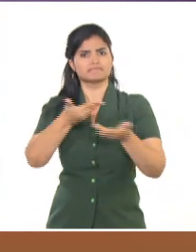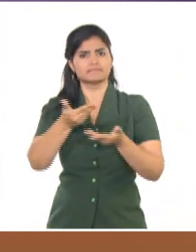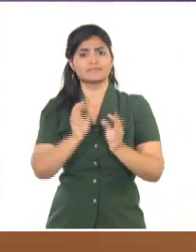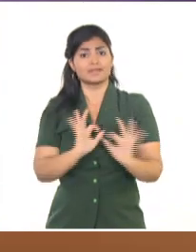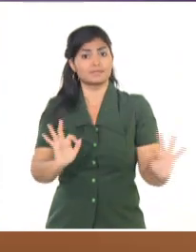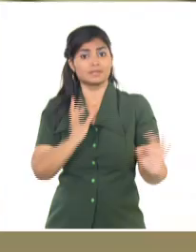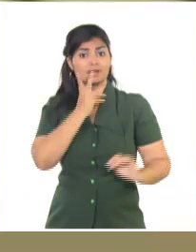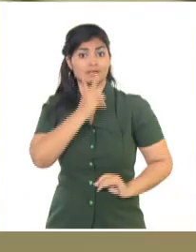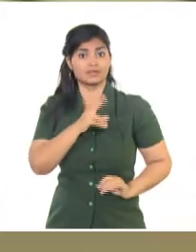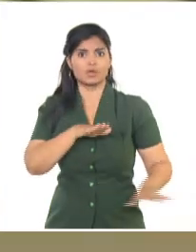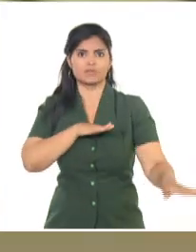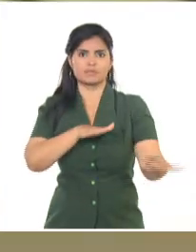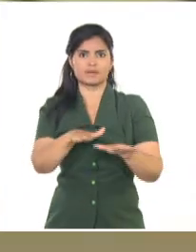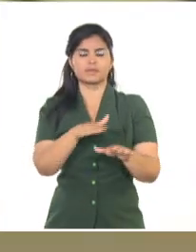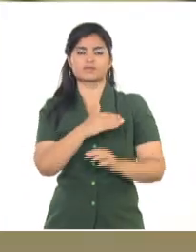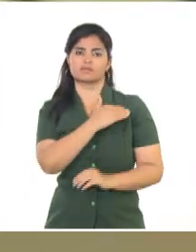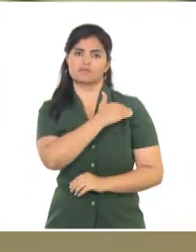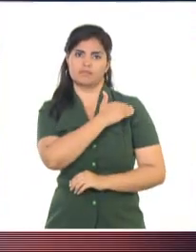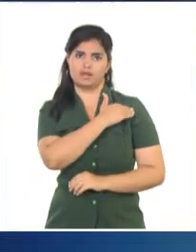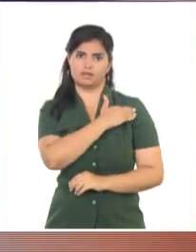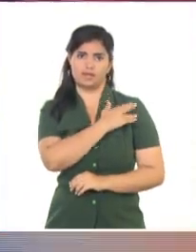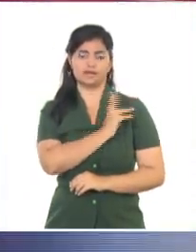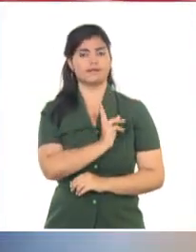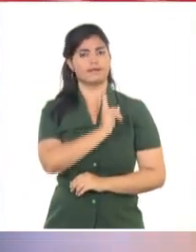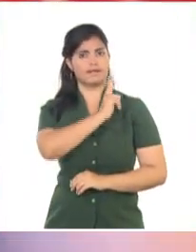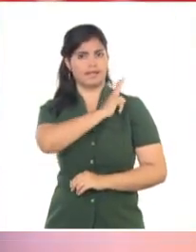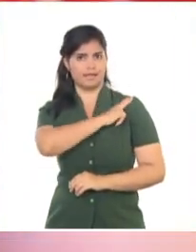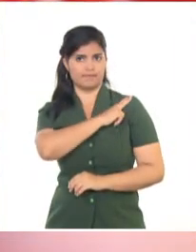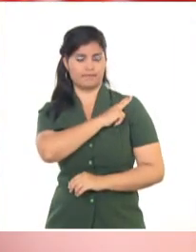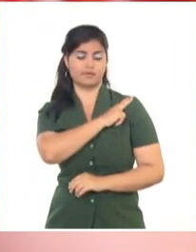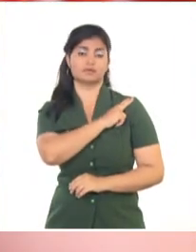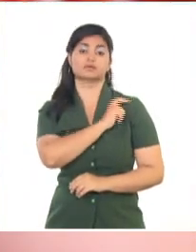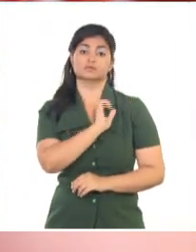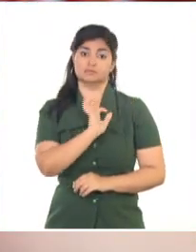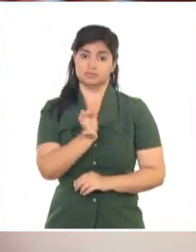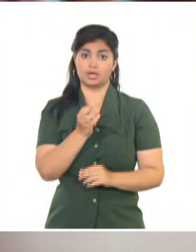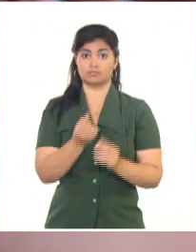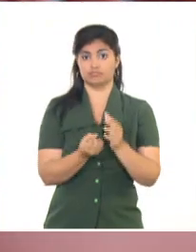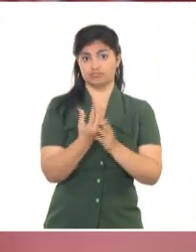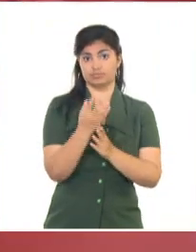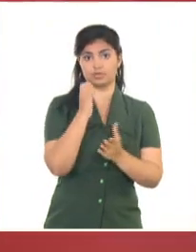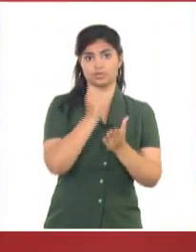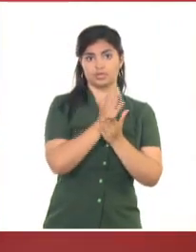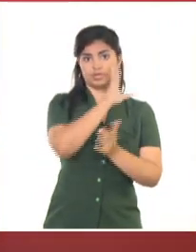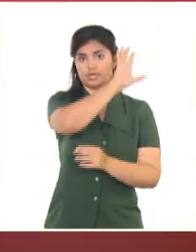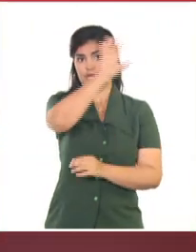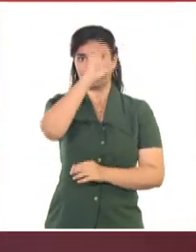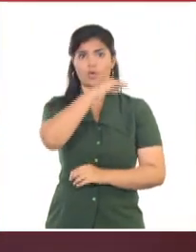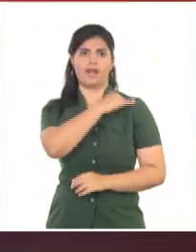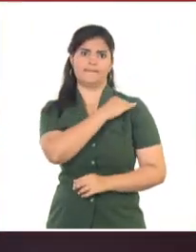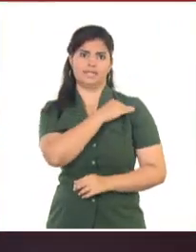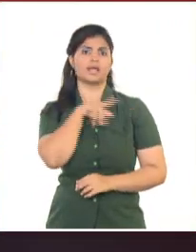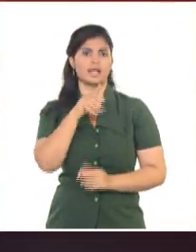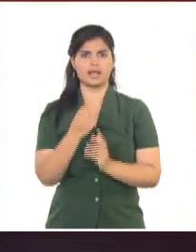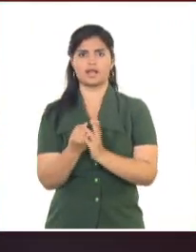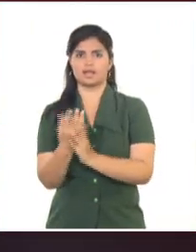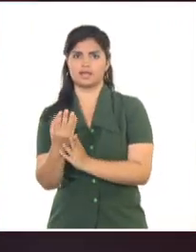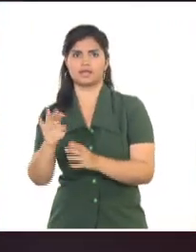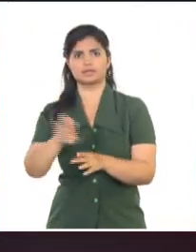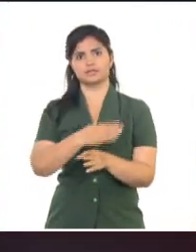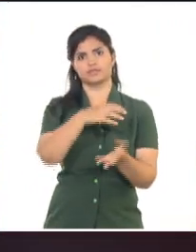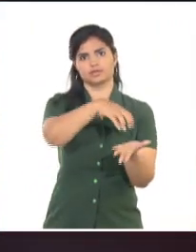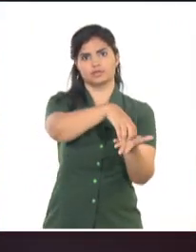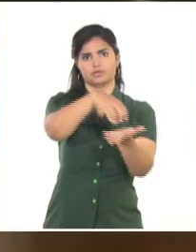la preparación militar y general de los jefes y oficiales, para lo cual creó escuelas militares como la de Jimaguayú. Agramonte fue conspirador